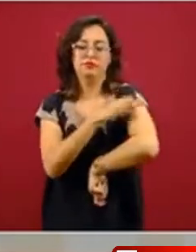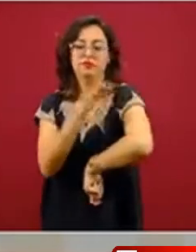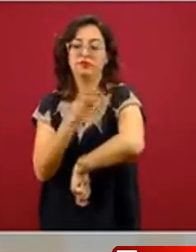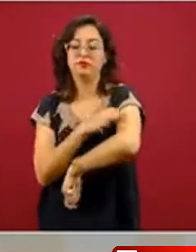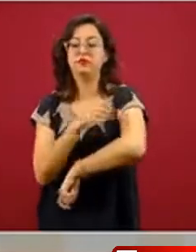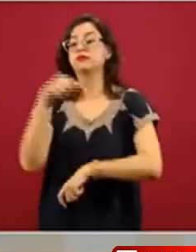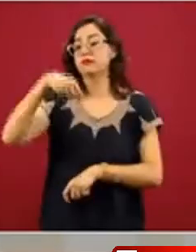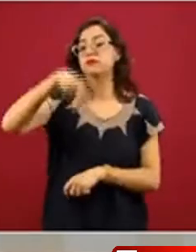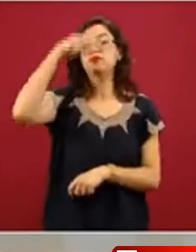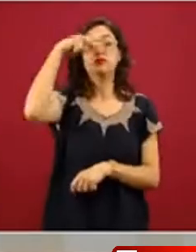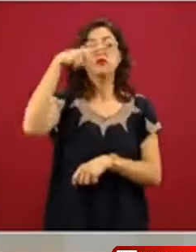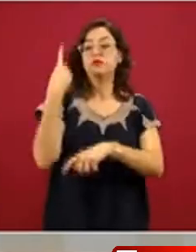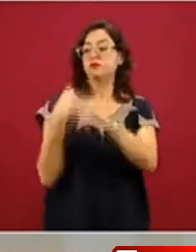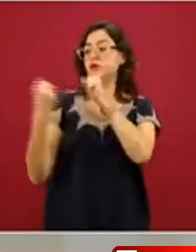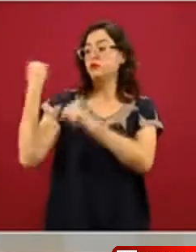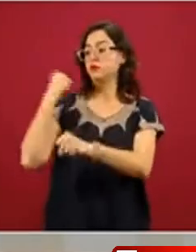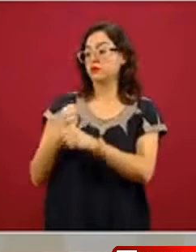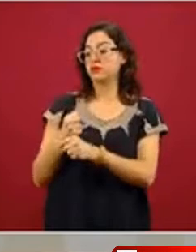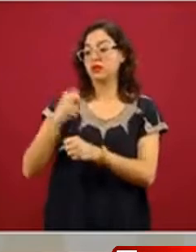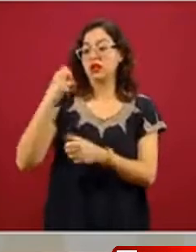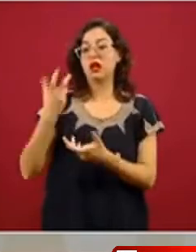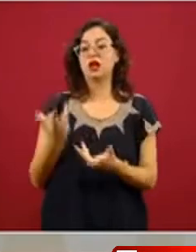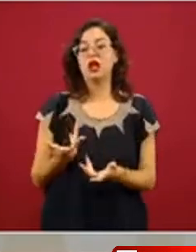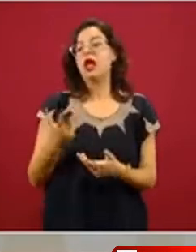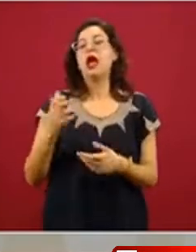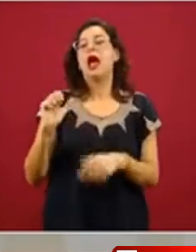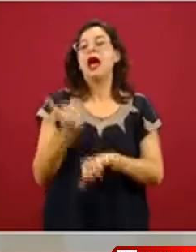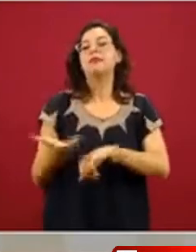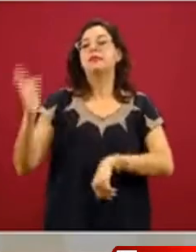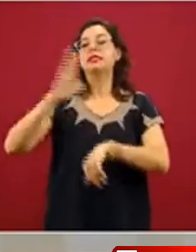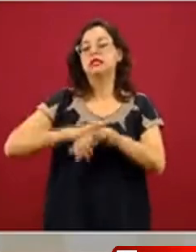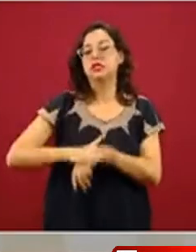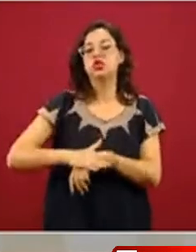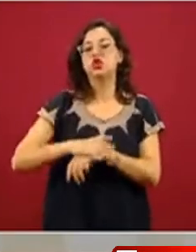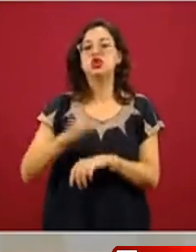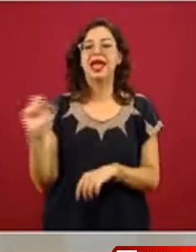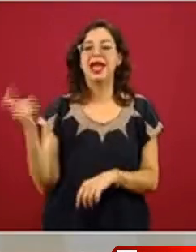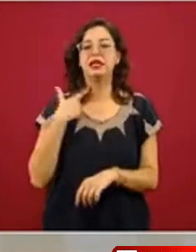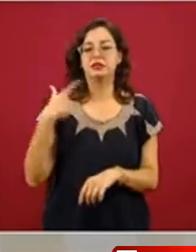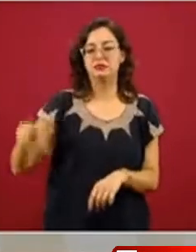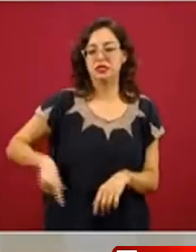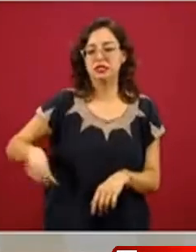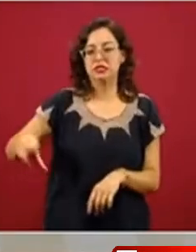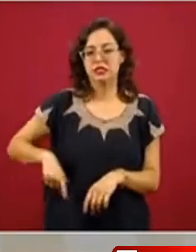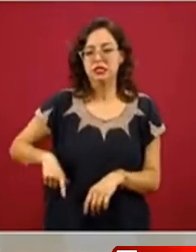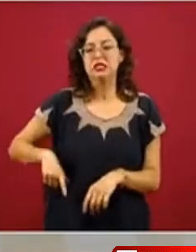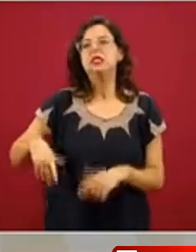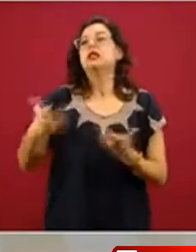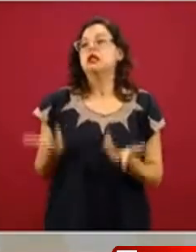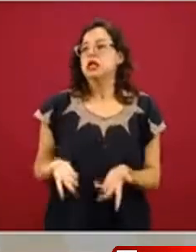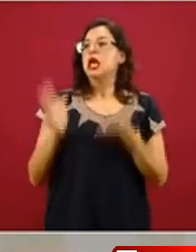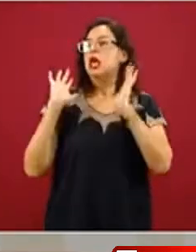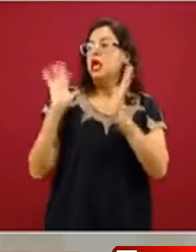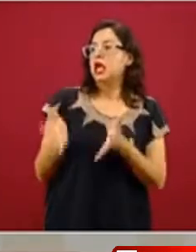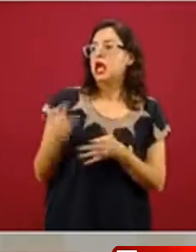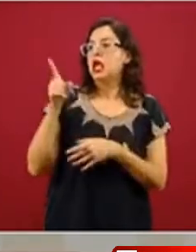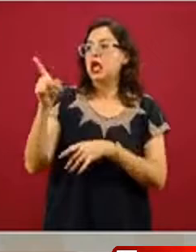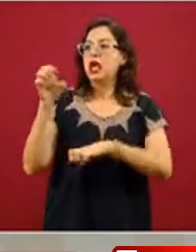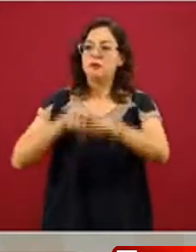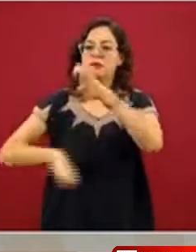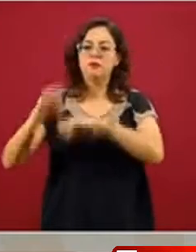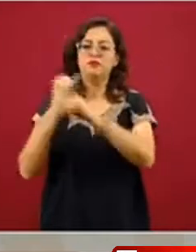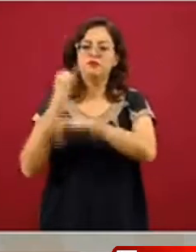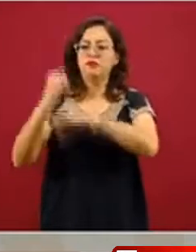administración pasada, concretamente en 2015, con una de las compañías internacionales que fabrica esta vacuna y esto